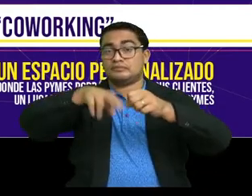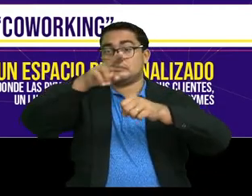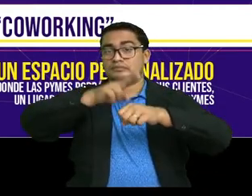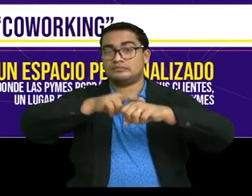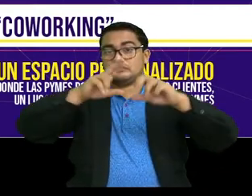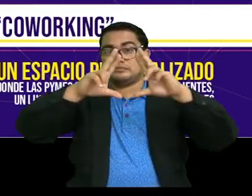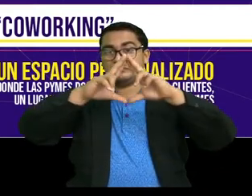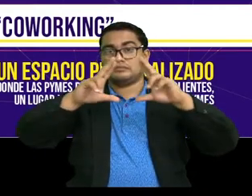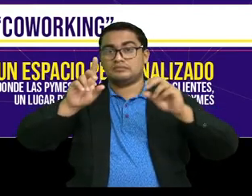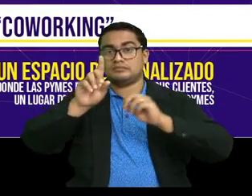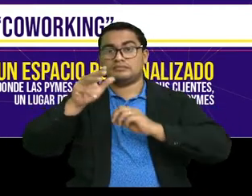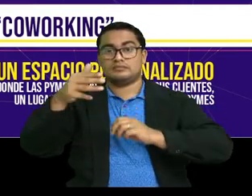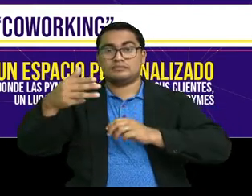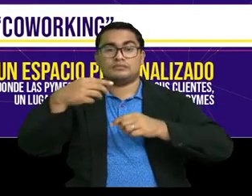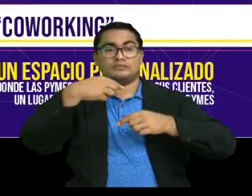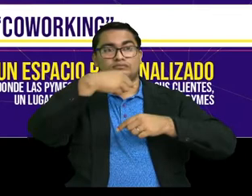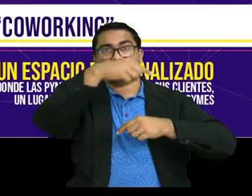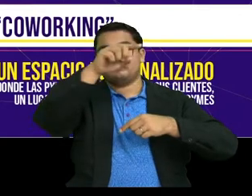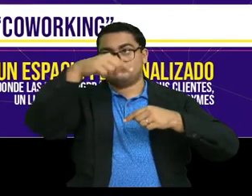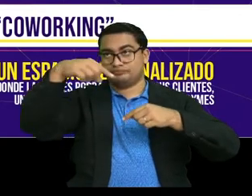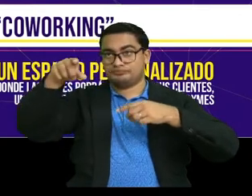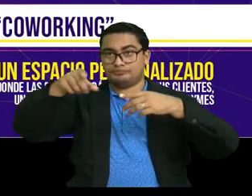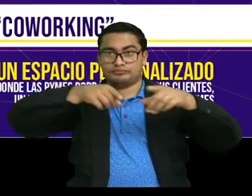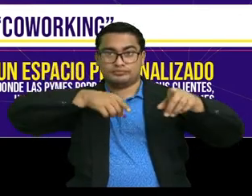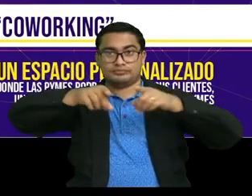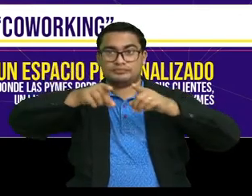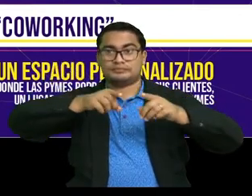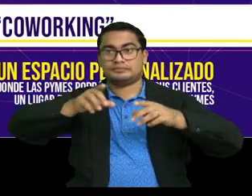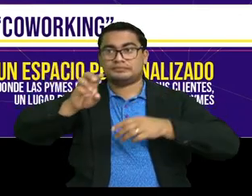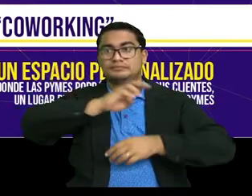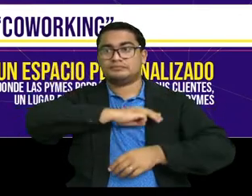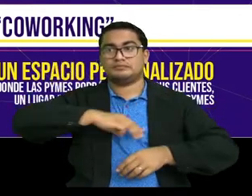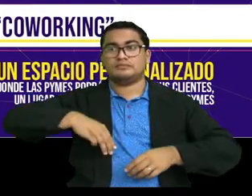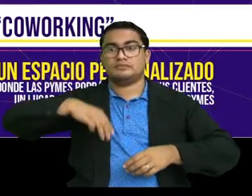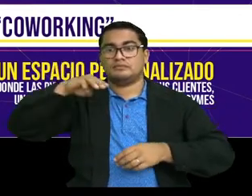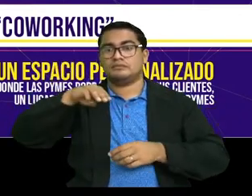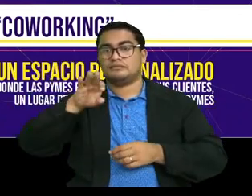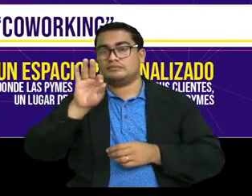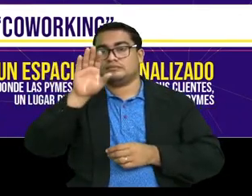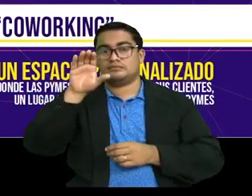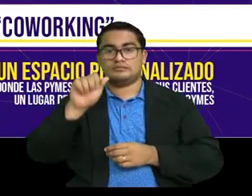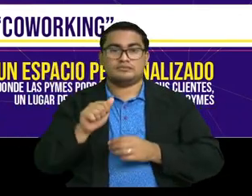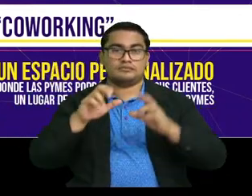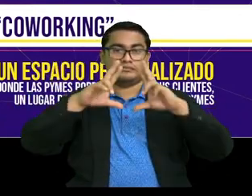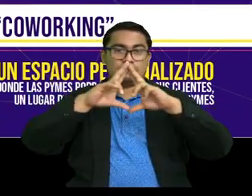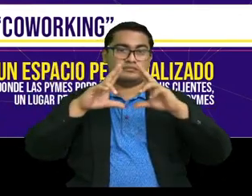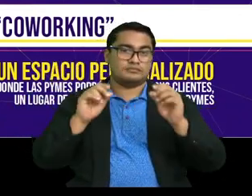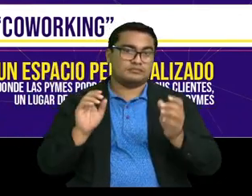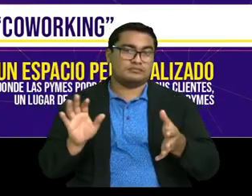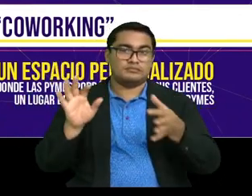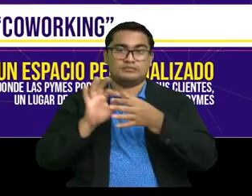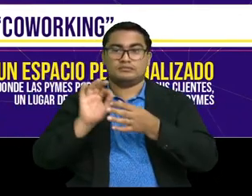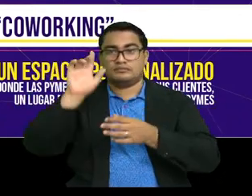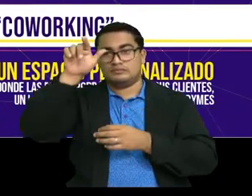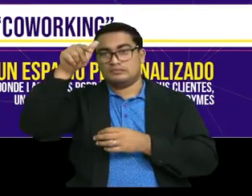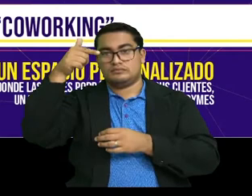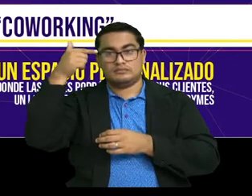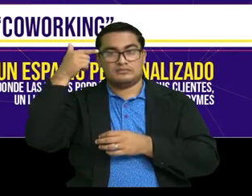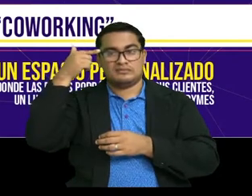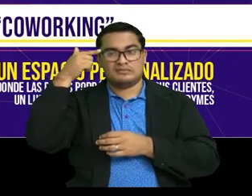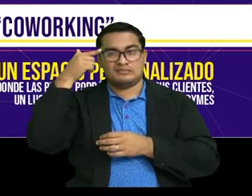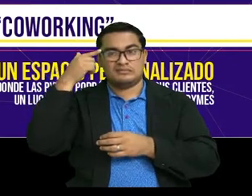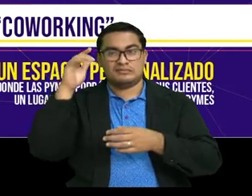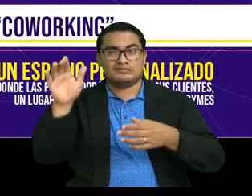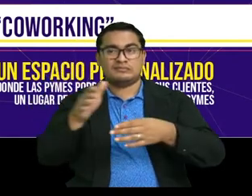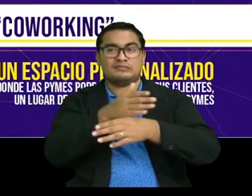las 19 delegaciones que tiene el MEFCA en todo el país, y articulado con los gobiernos locales, articulado con las